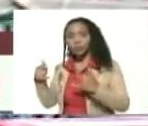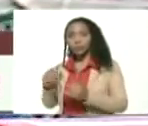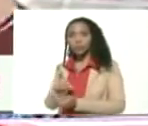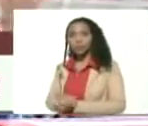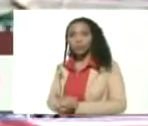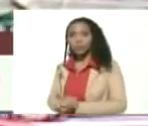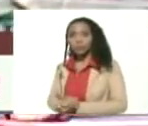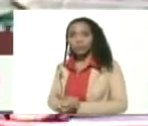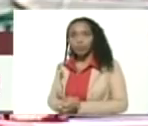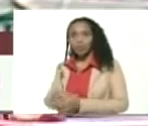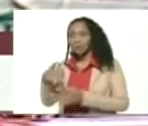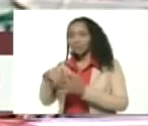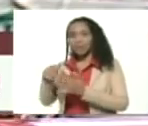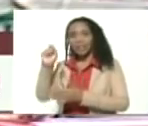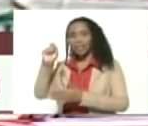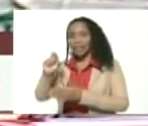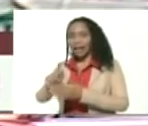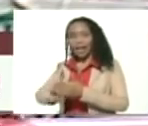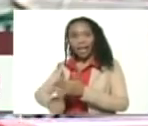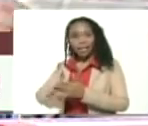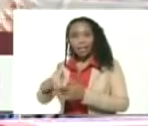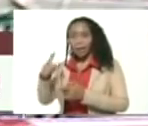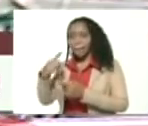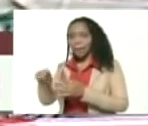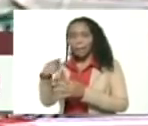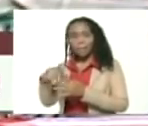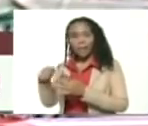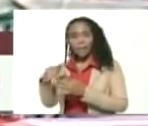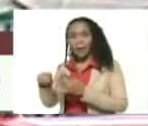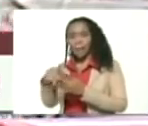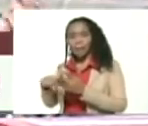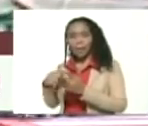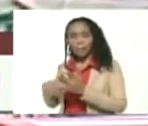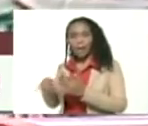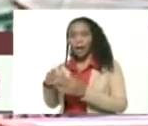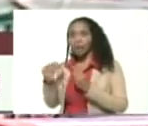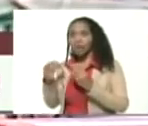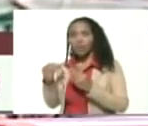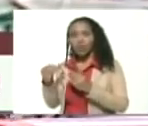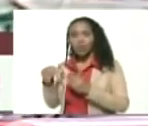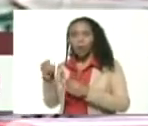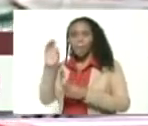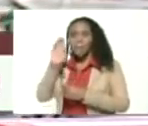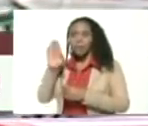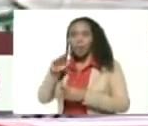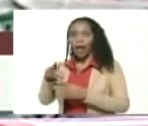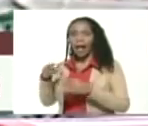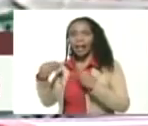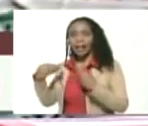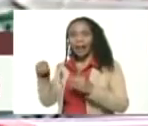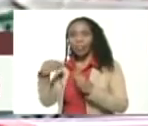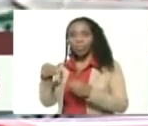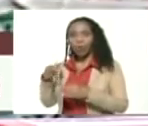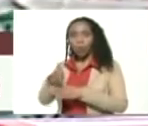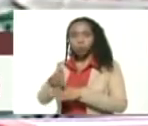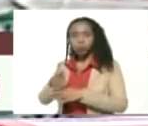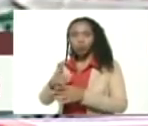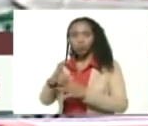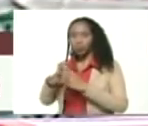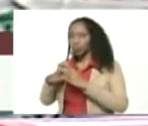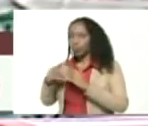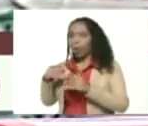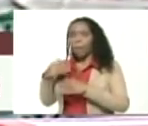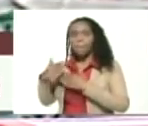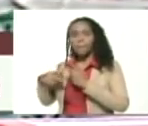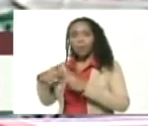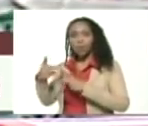entran las tarjetas electrónicas, por ejemplo. Entra también el cartón, todo lo que pueda sufrir un proceso